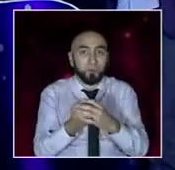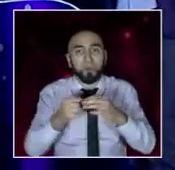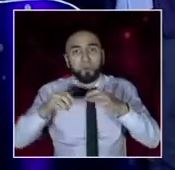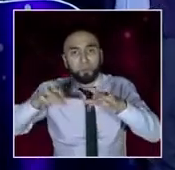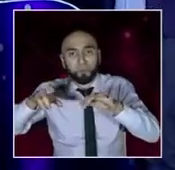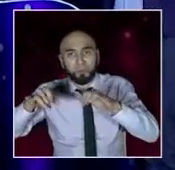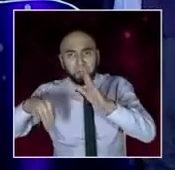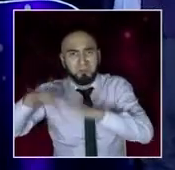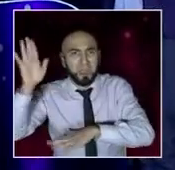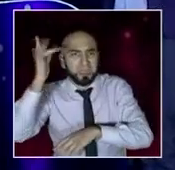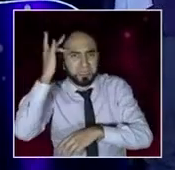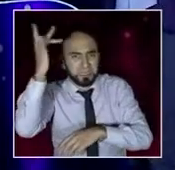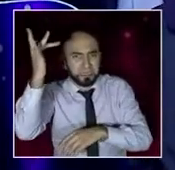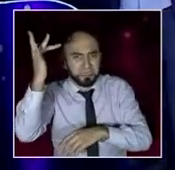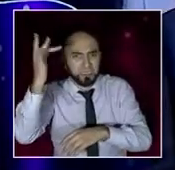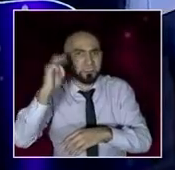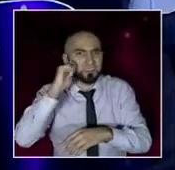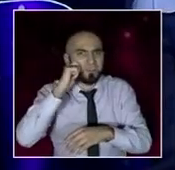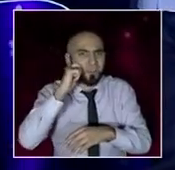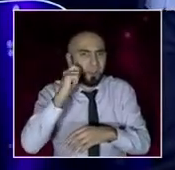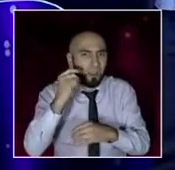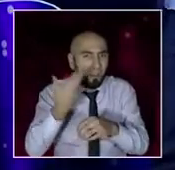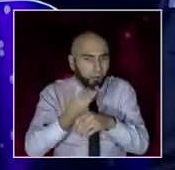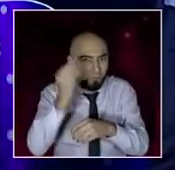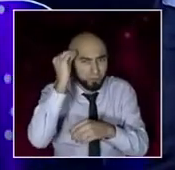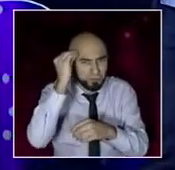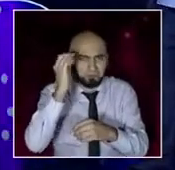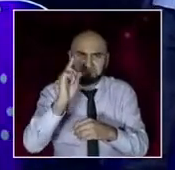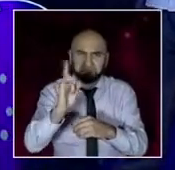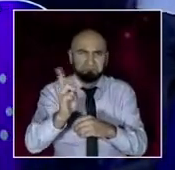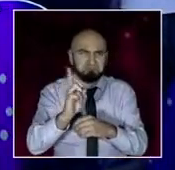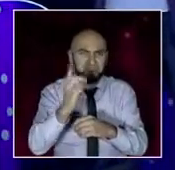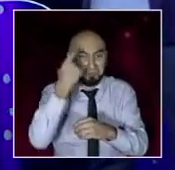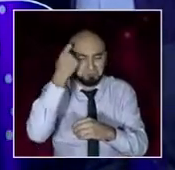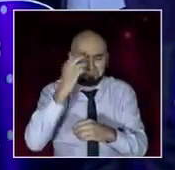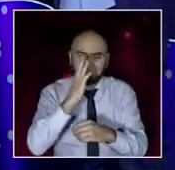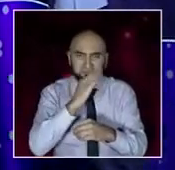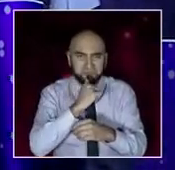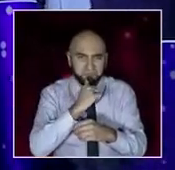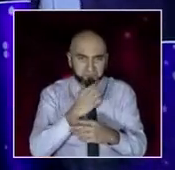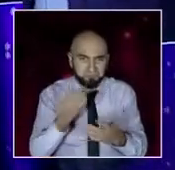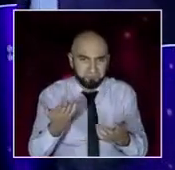más inteligentes no van a ser conscientes, y lo que significa ser yo o tú no